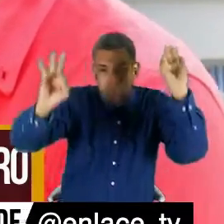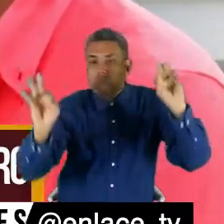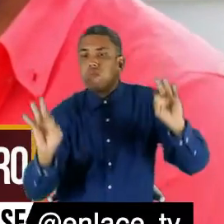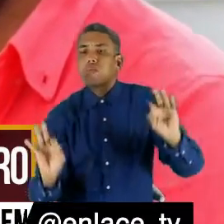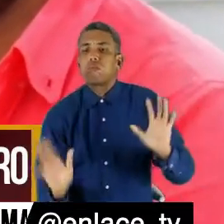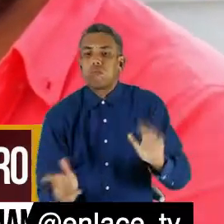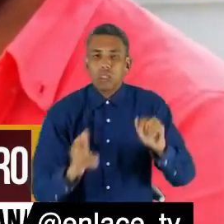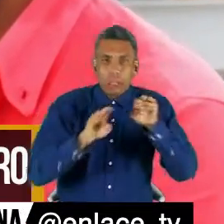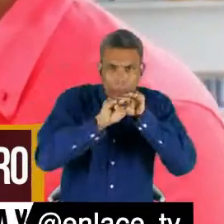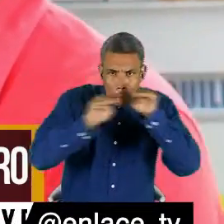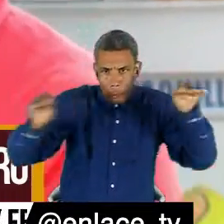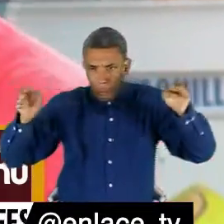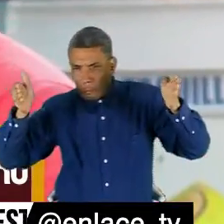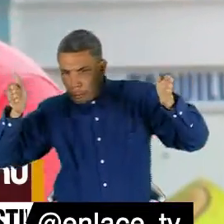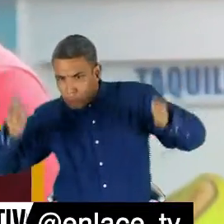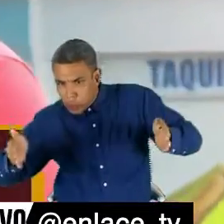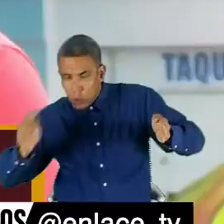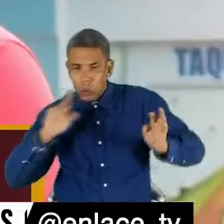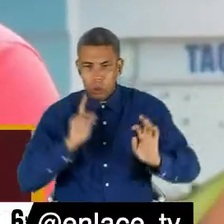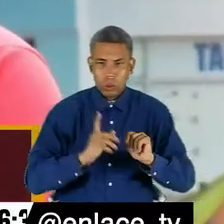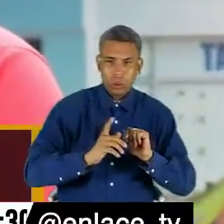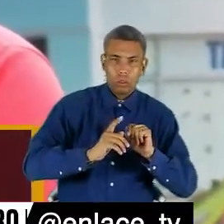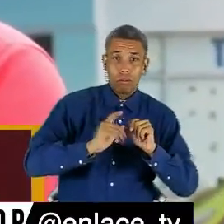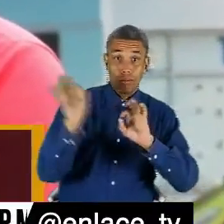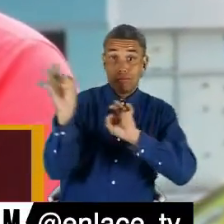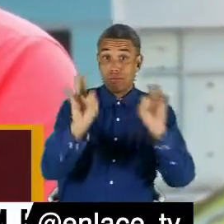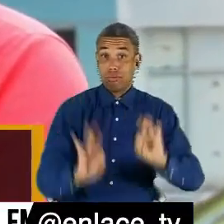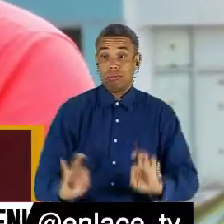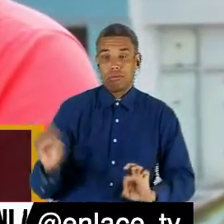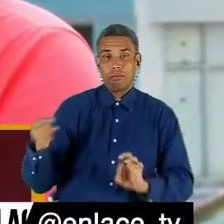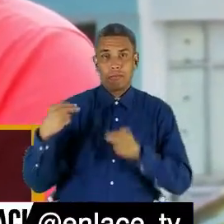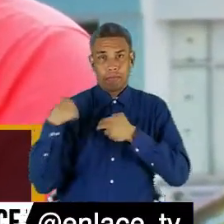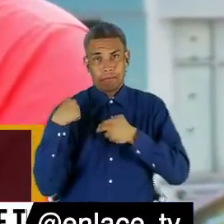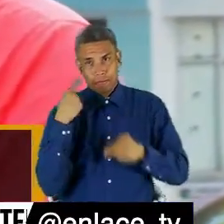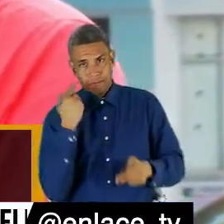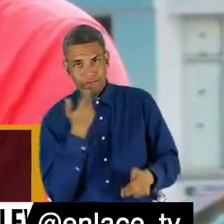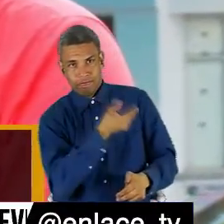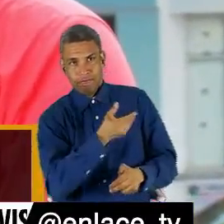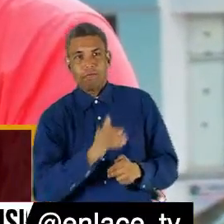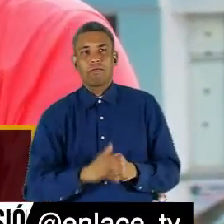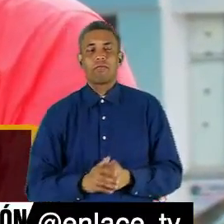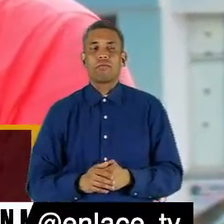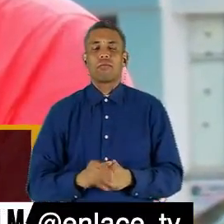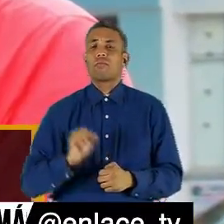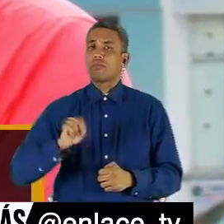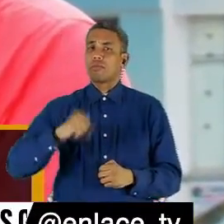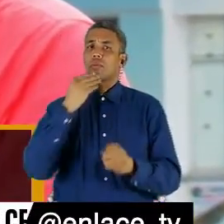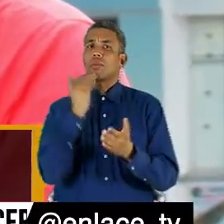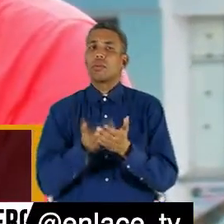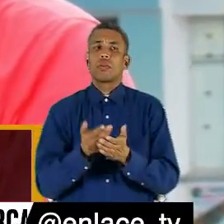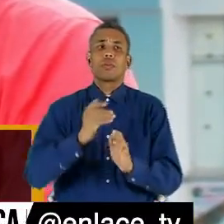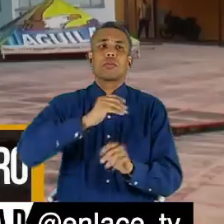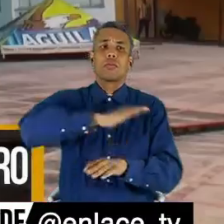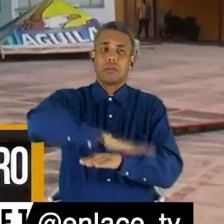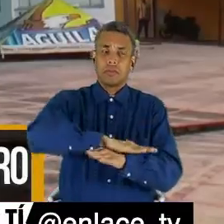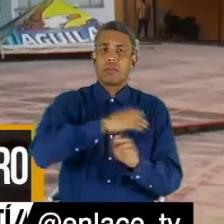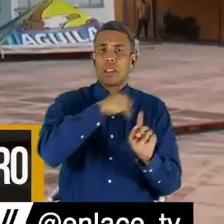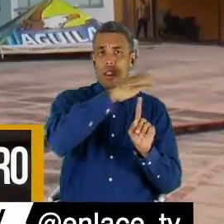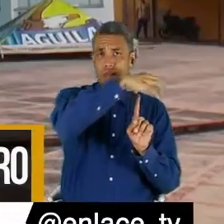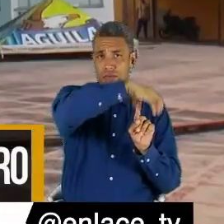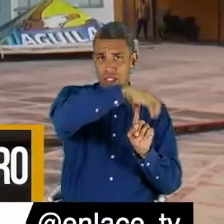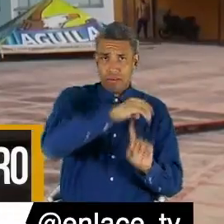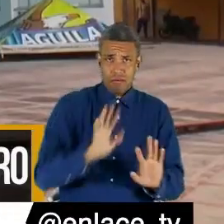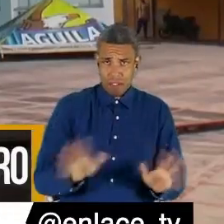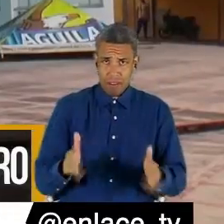aquí. Lucas, muy buenas tardes, bienvenido. Buenas tardes, muchas gracias. Ya estamos comenzando con pie derecho Feriagro. Comenzamos hoy con una jornada